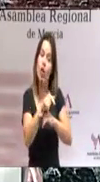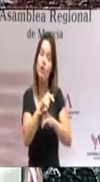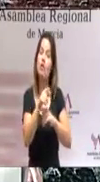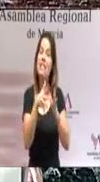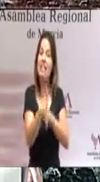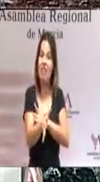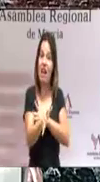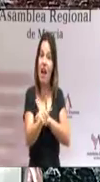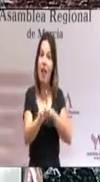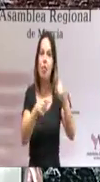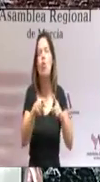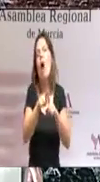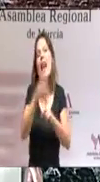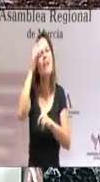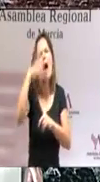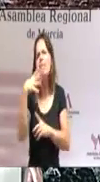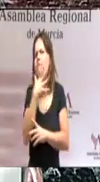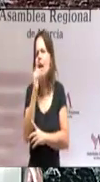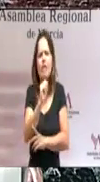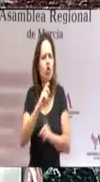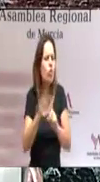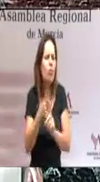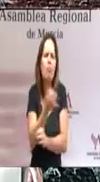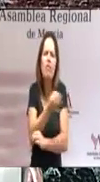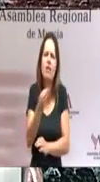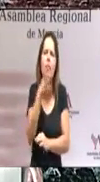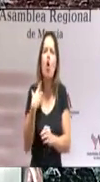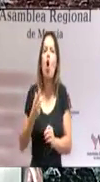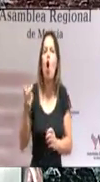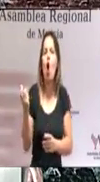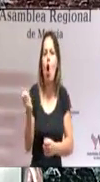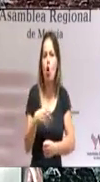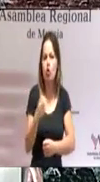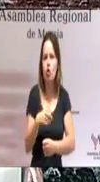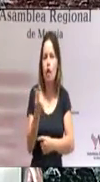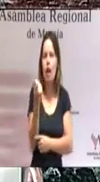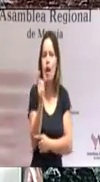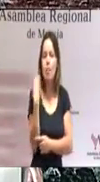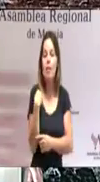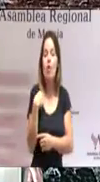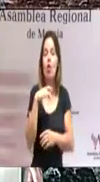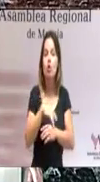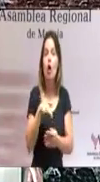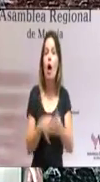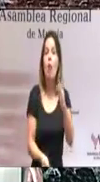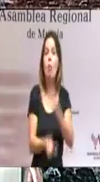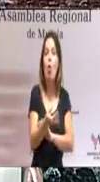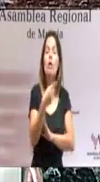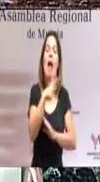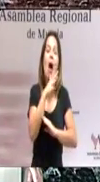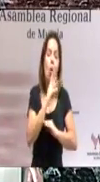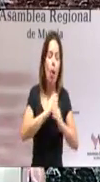disminuir, como gran idea y fantástica solución a sus problemas del coste de en esa generación y en ese tratamiento de las